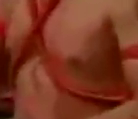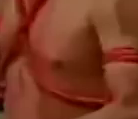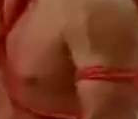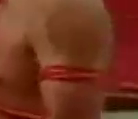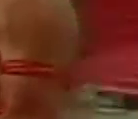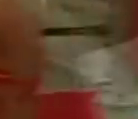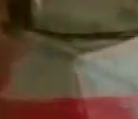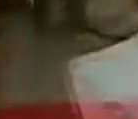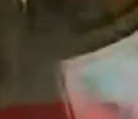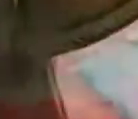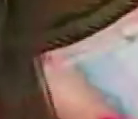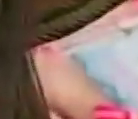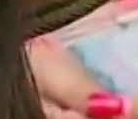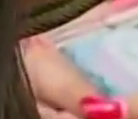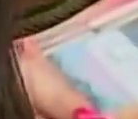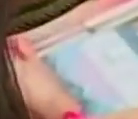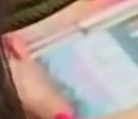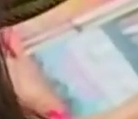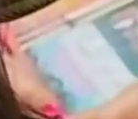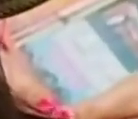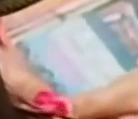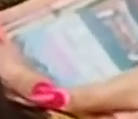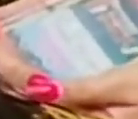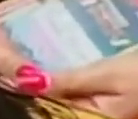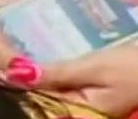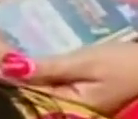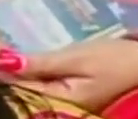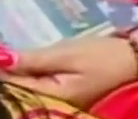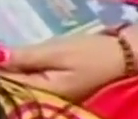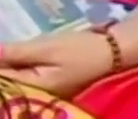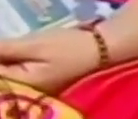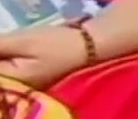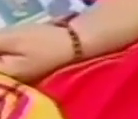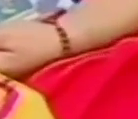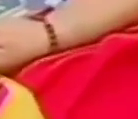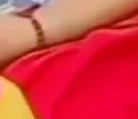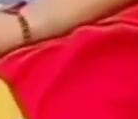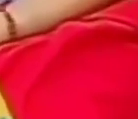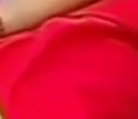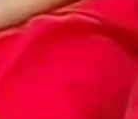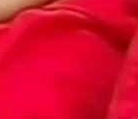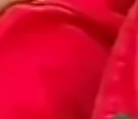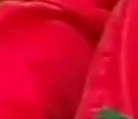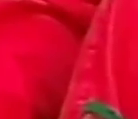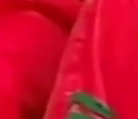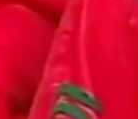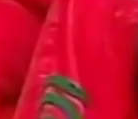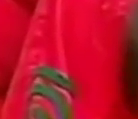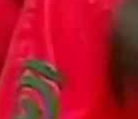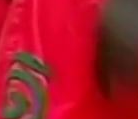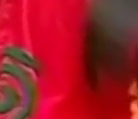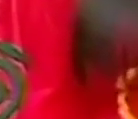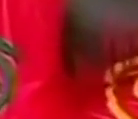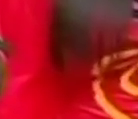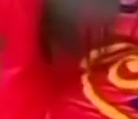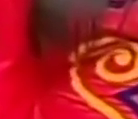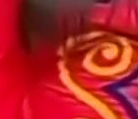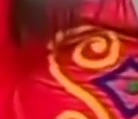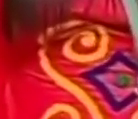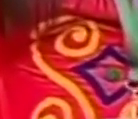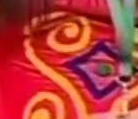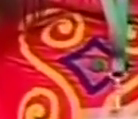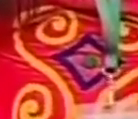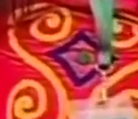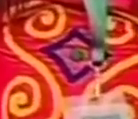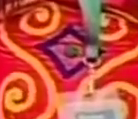aborígenes e indígenas, en esta importante clausura del primer Congreso de los Pueblos Originarios del Partido Socialista Unido de Venezuela. En